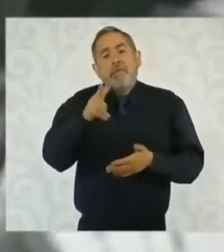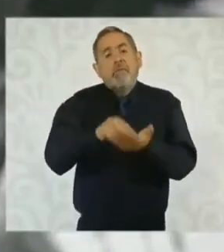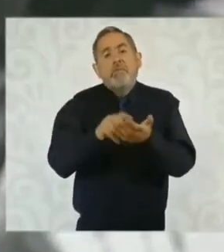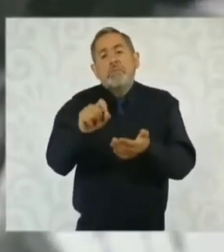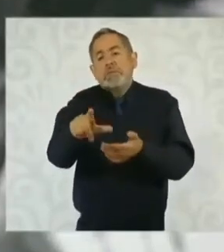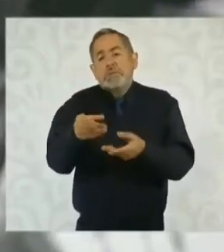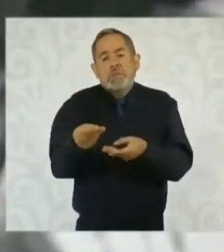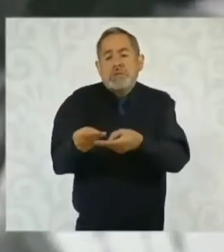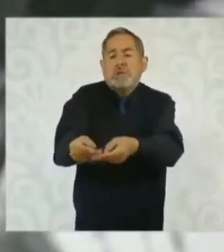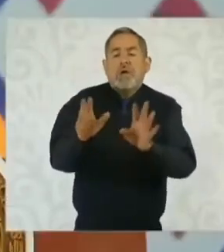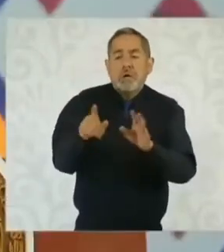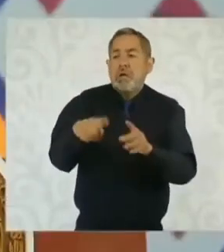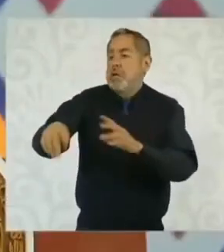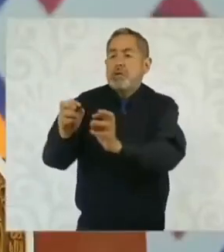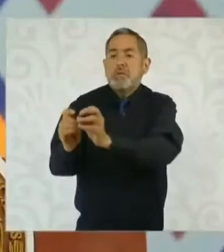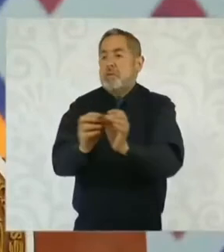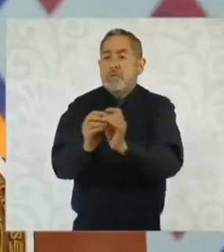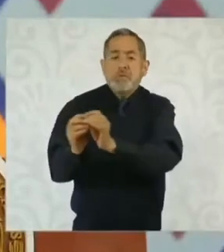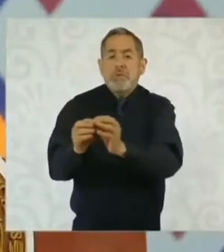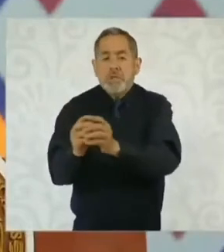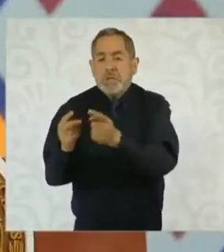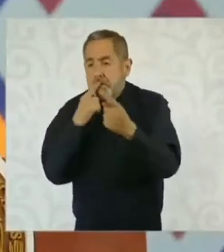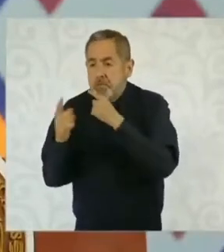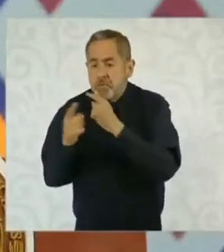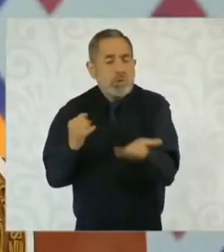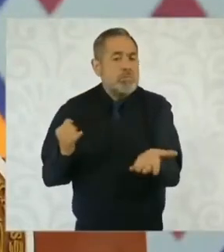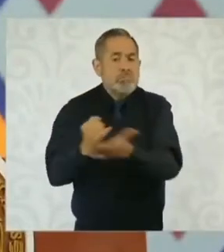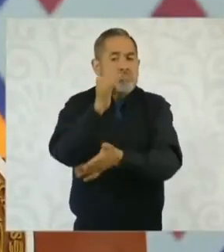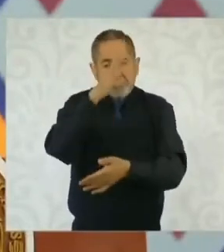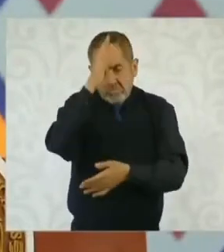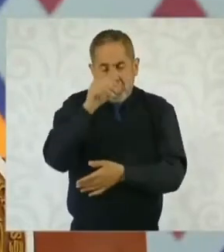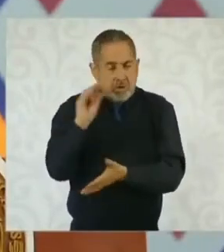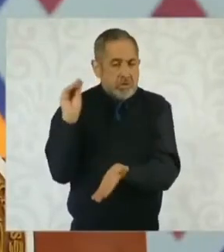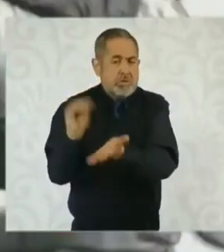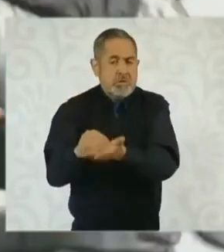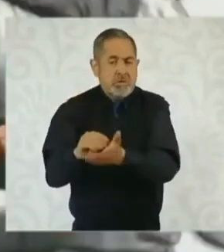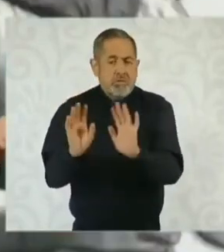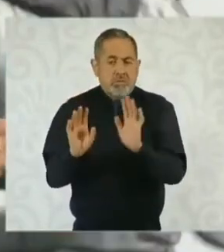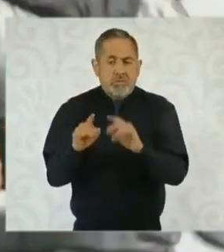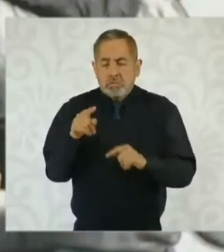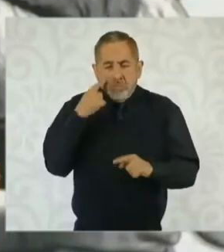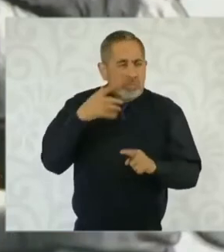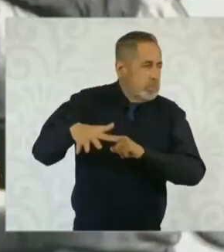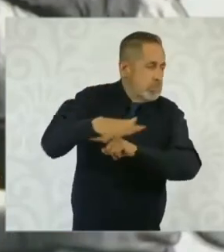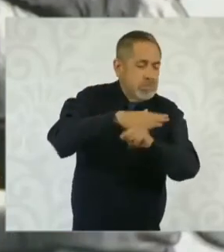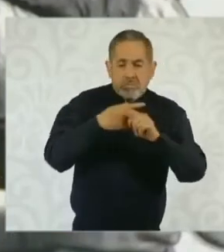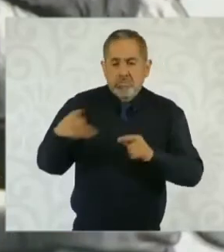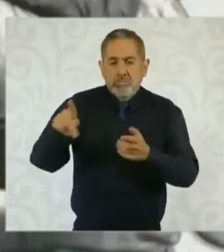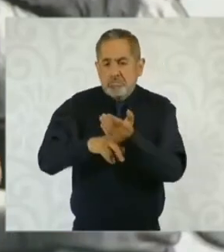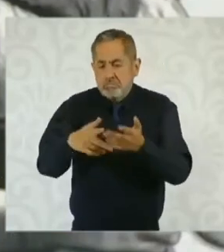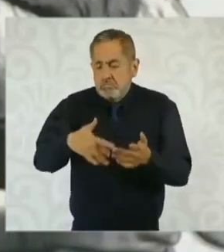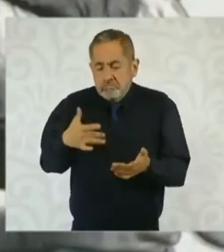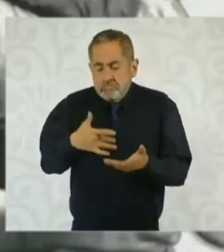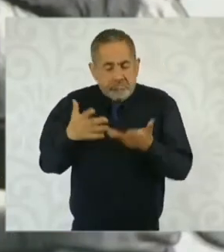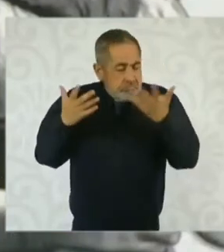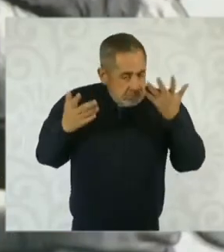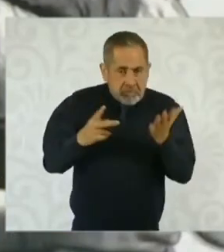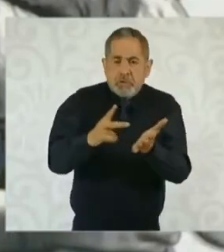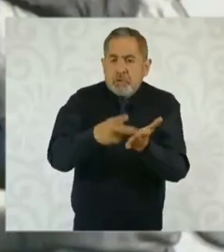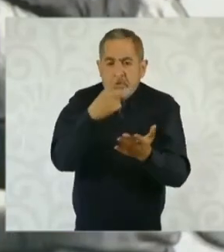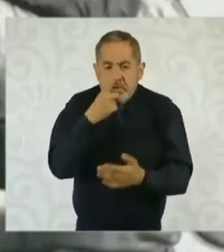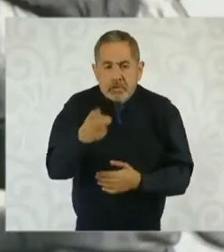el 2027, pero los senadores pues toman un acuerdo a partir pues de las condiciones que tienen en ese momento. Y